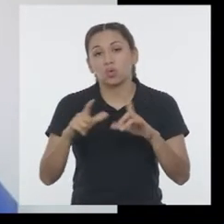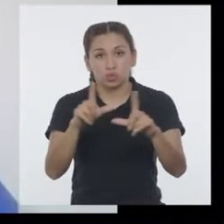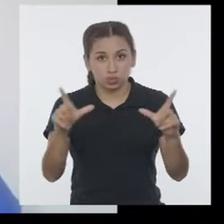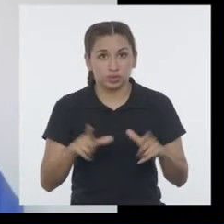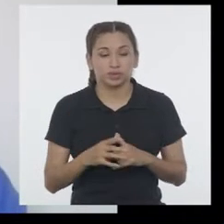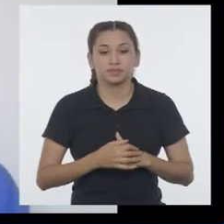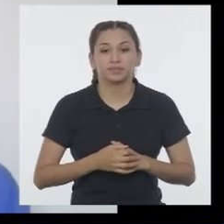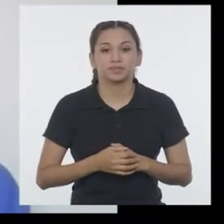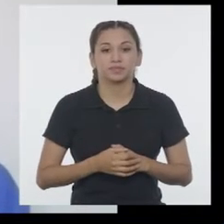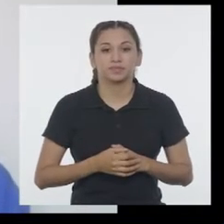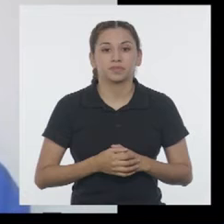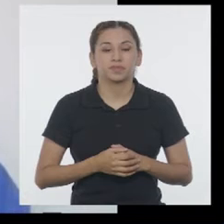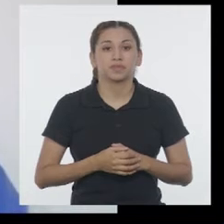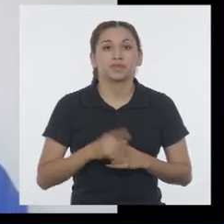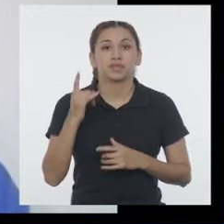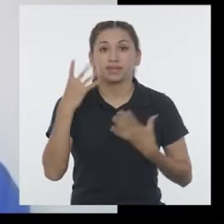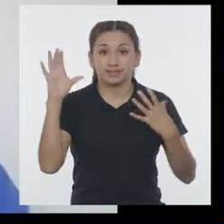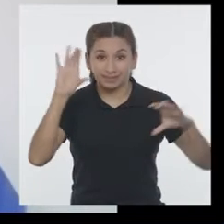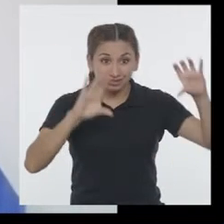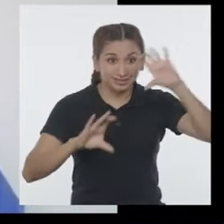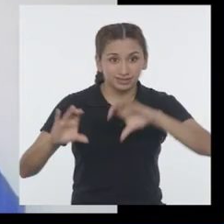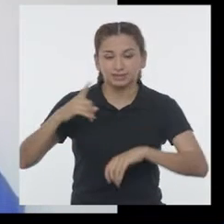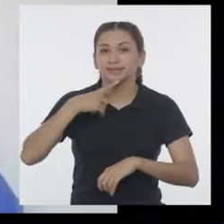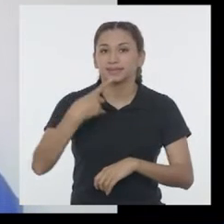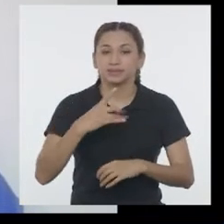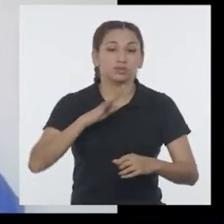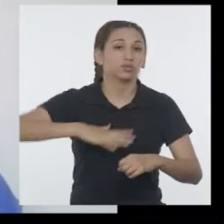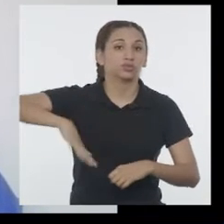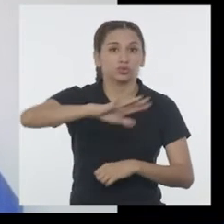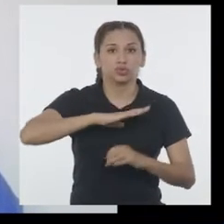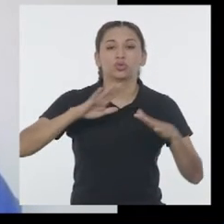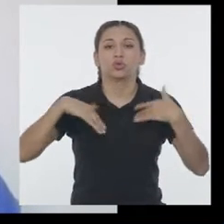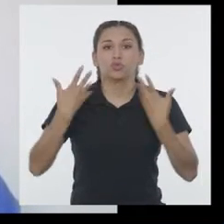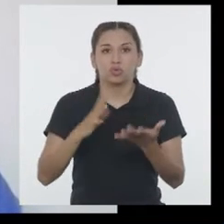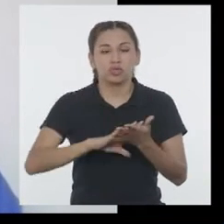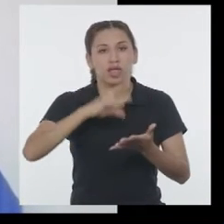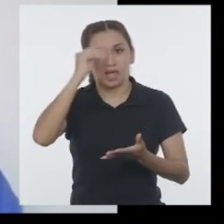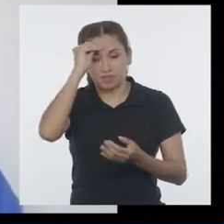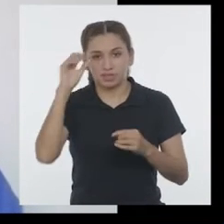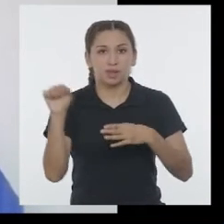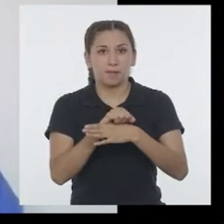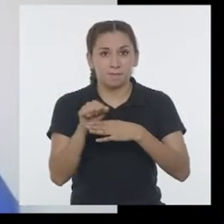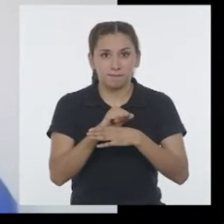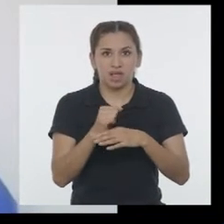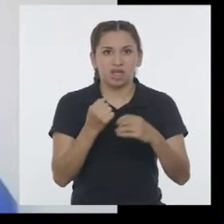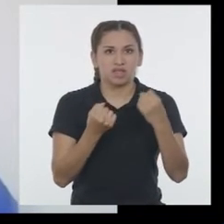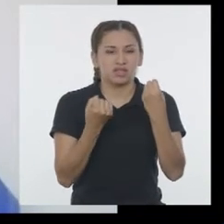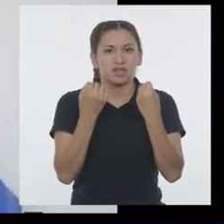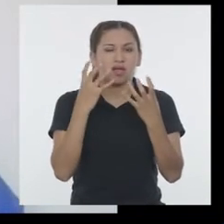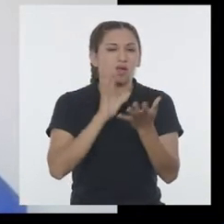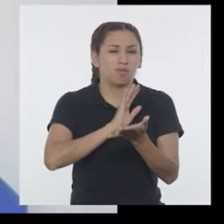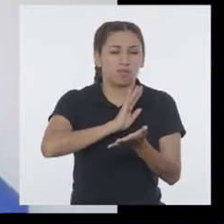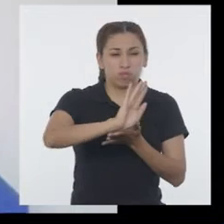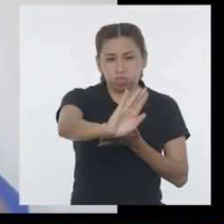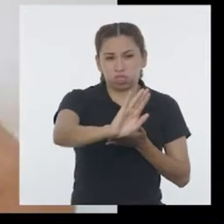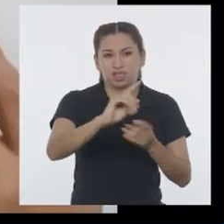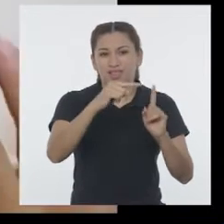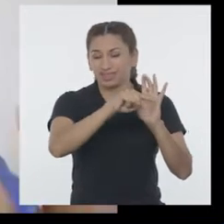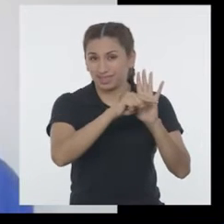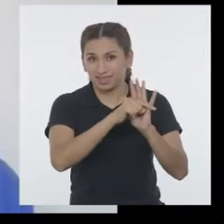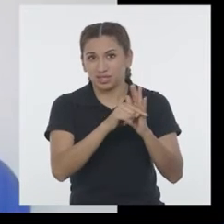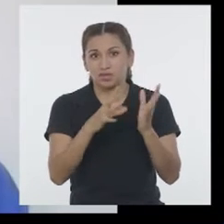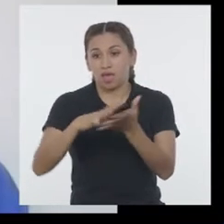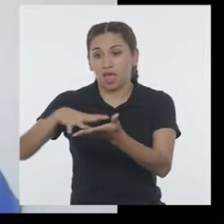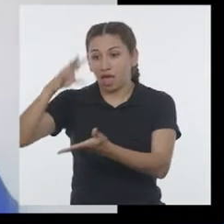otros entornos. La ciencia nos dice que todos podemos desaprender prácticas violentas y reemplazarlas